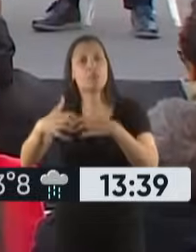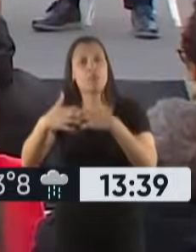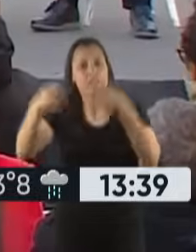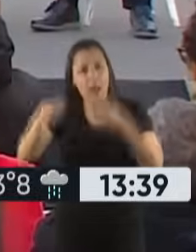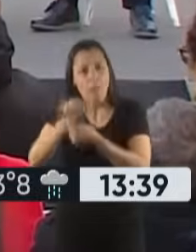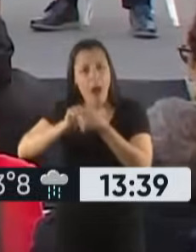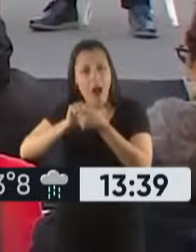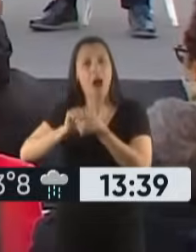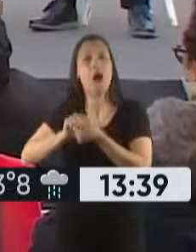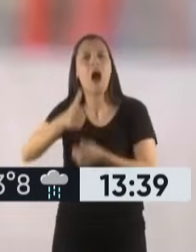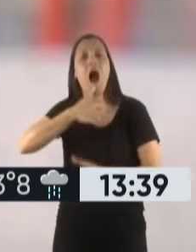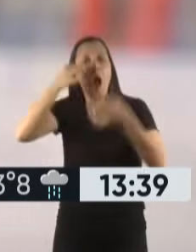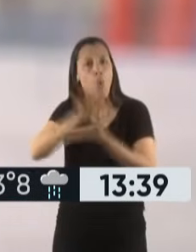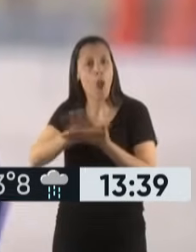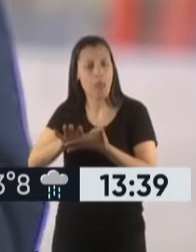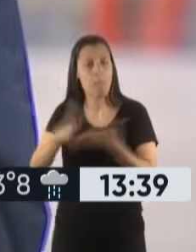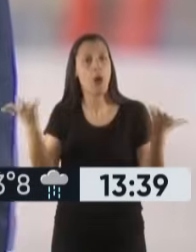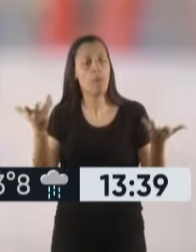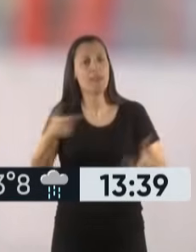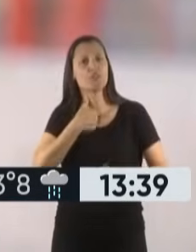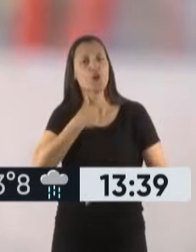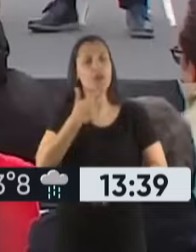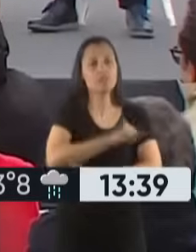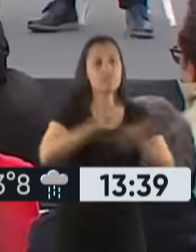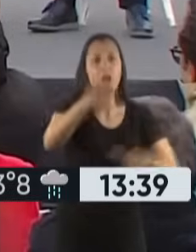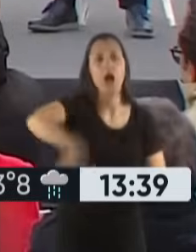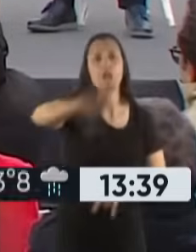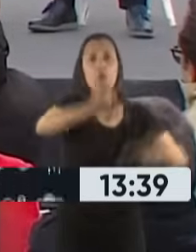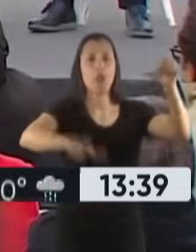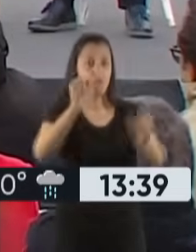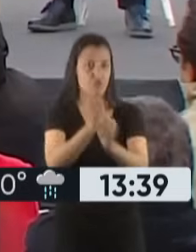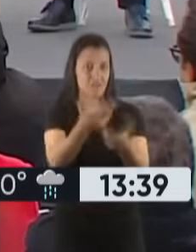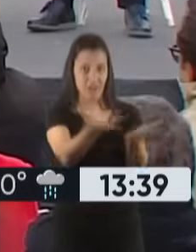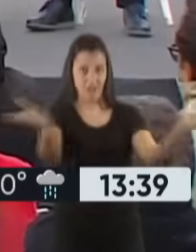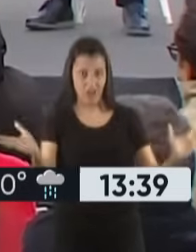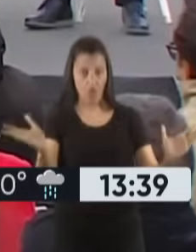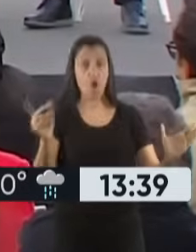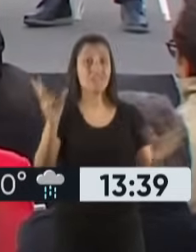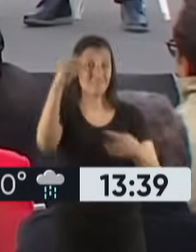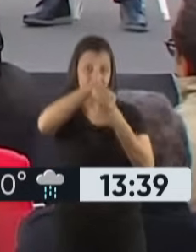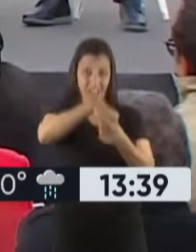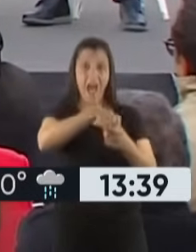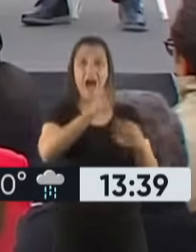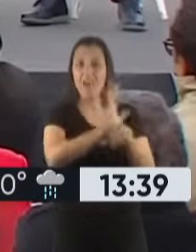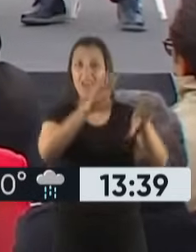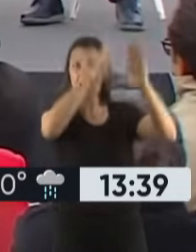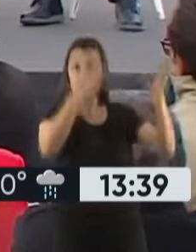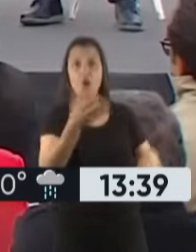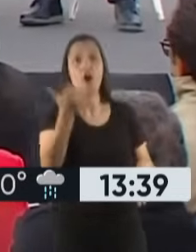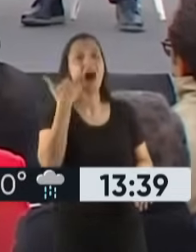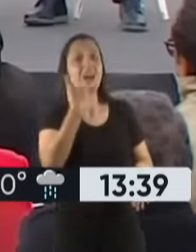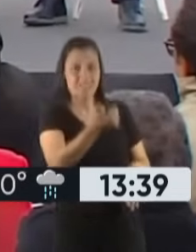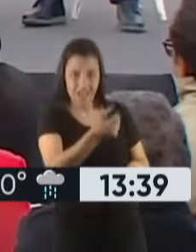eso yo quiero decirle a cada trabajador y trabajadora del sistema de saneamiento, del